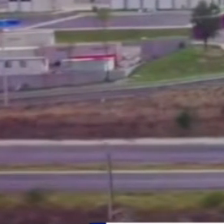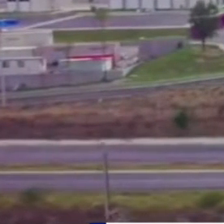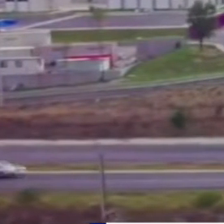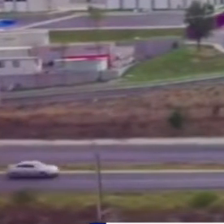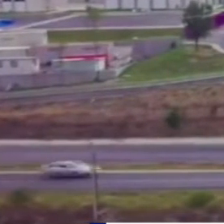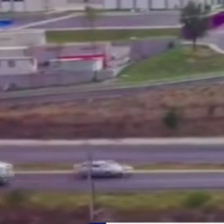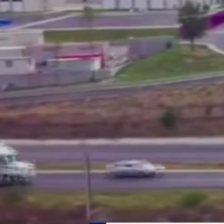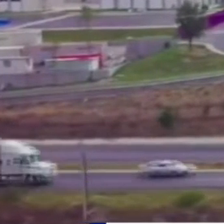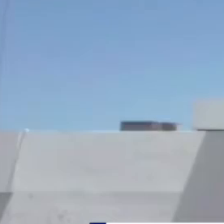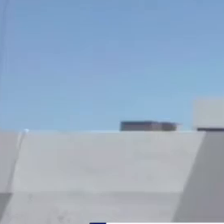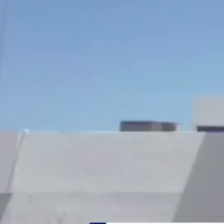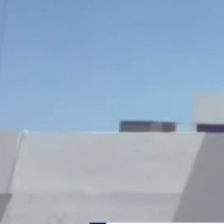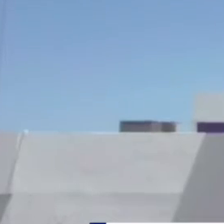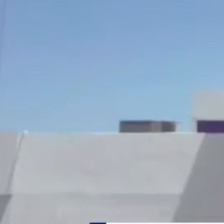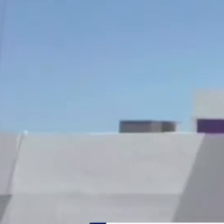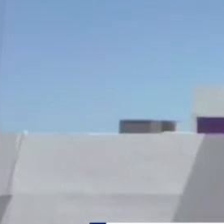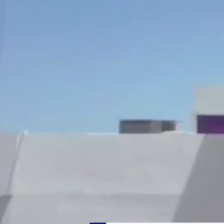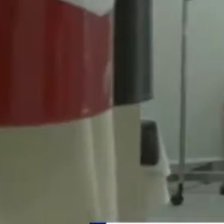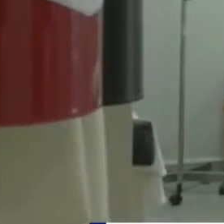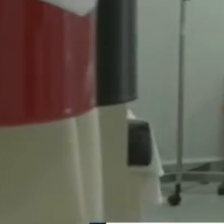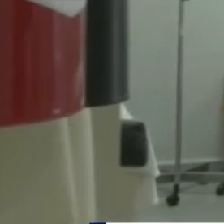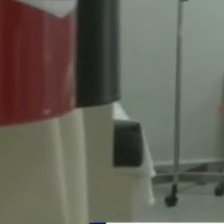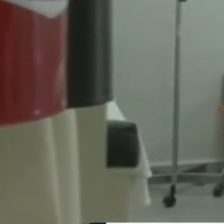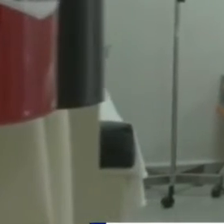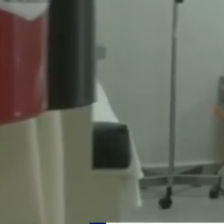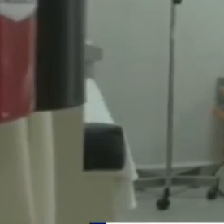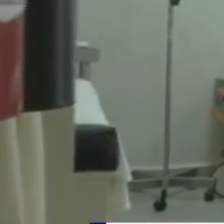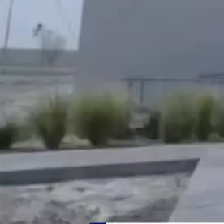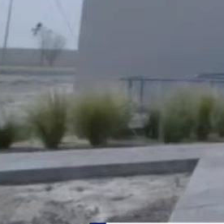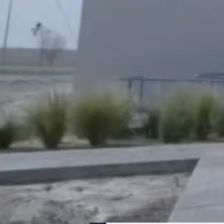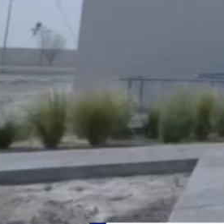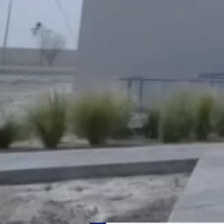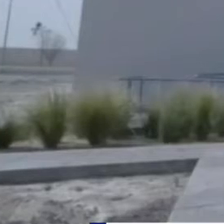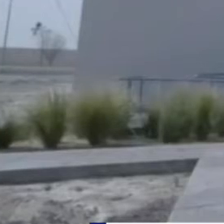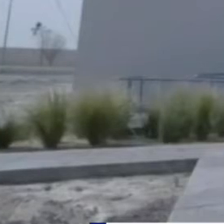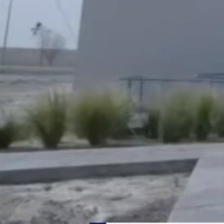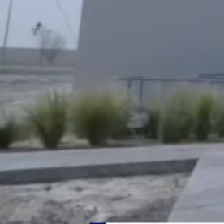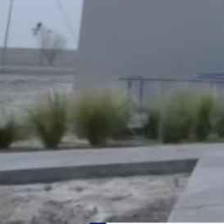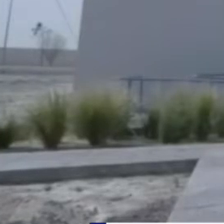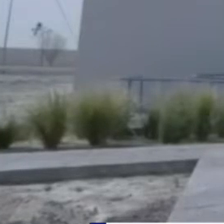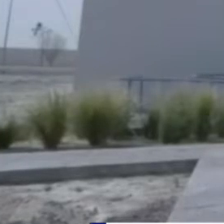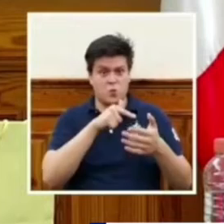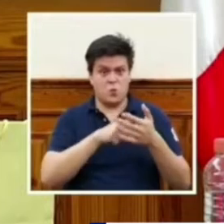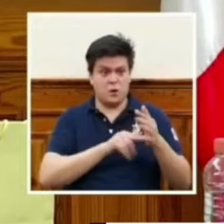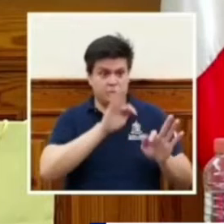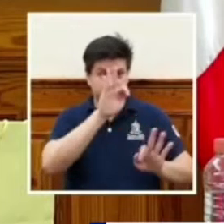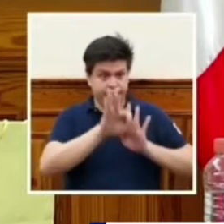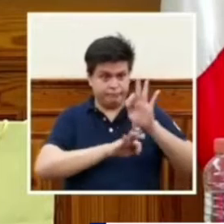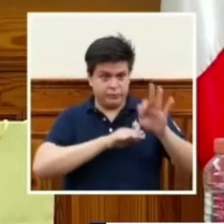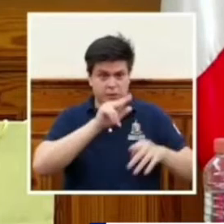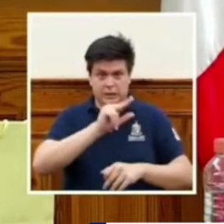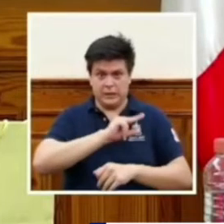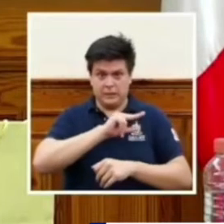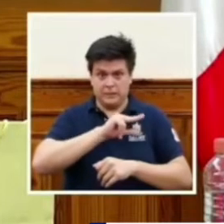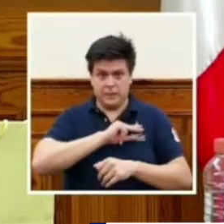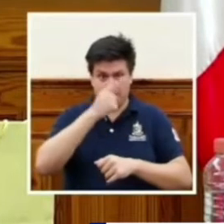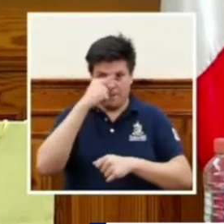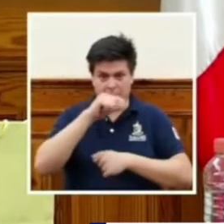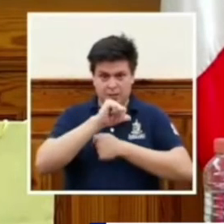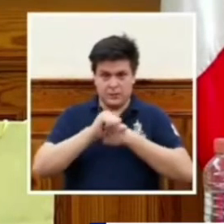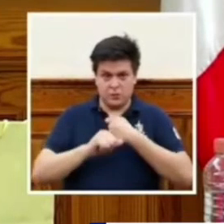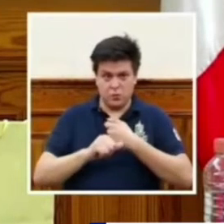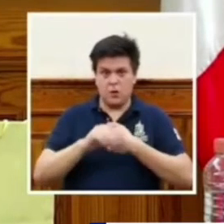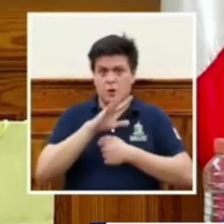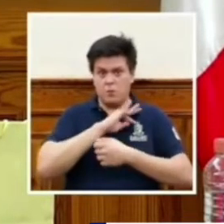cuenta con 90 camas, el de Sabinas, Juárez y otras unidades de especialidades médicas. Pesquería en Escobedo, en